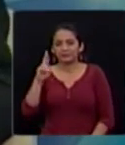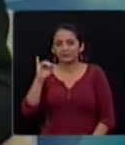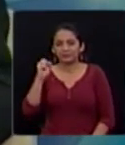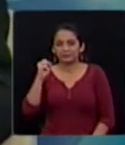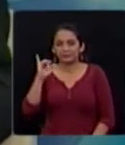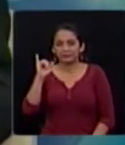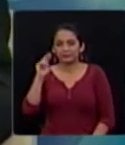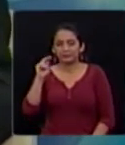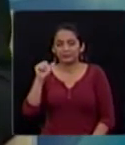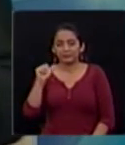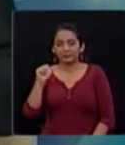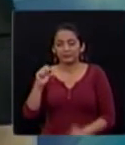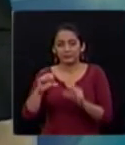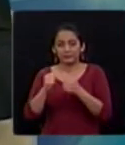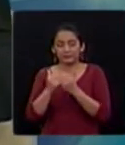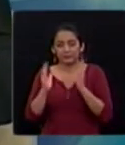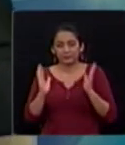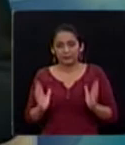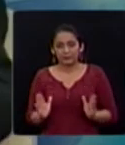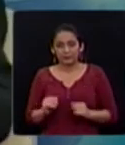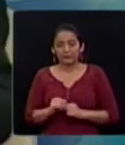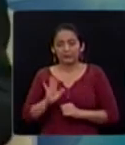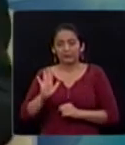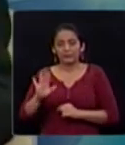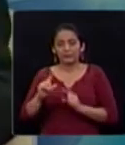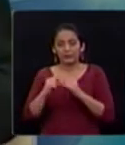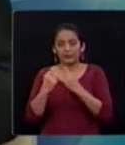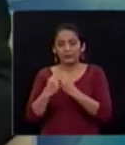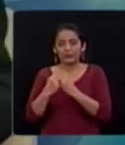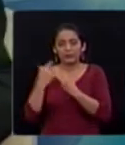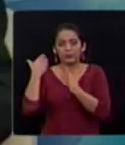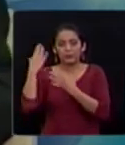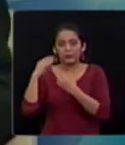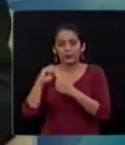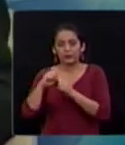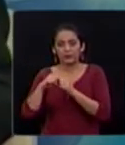Reyes, asambleísta social cristiana, a propósito del caso Odebrecht. Ya volvemos.